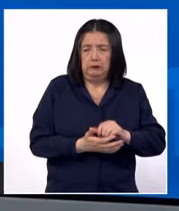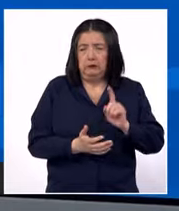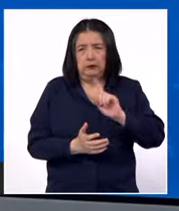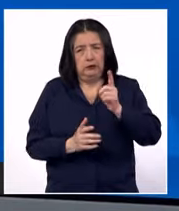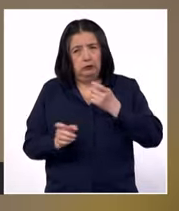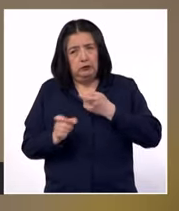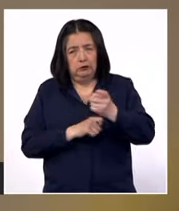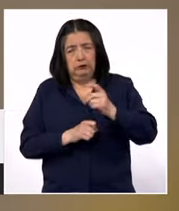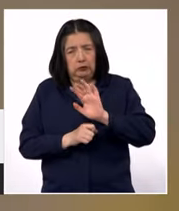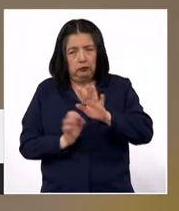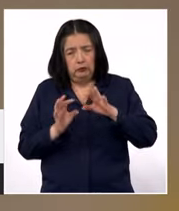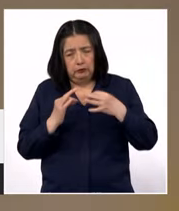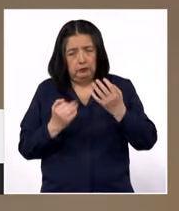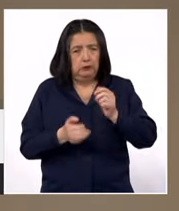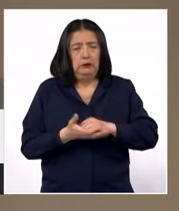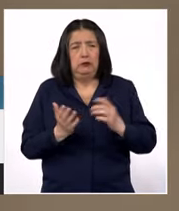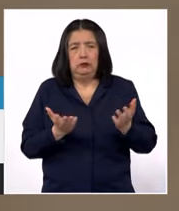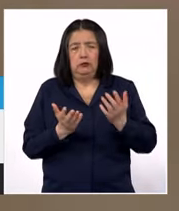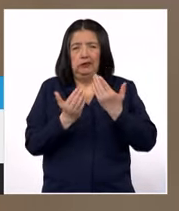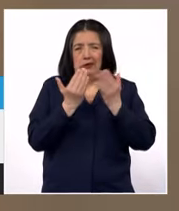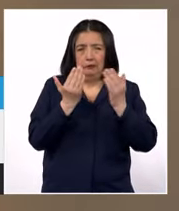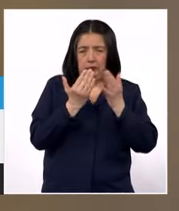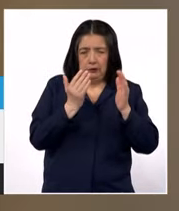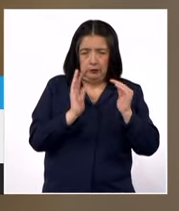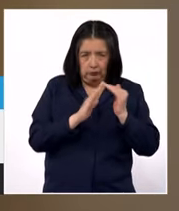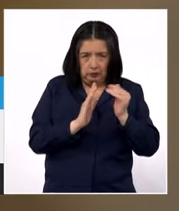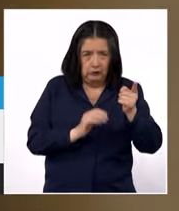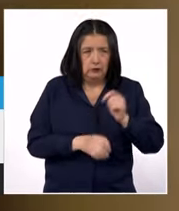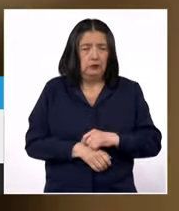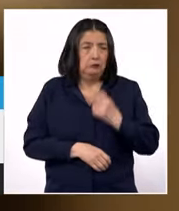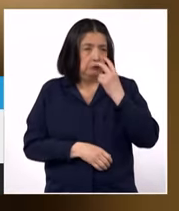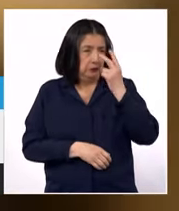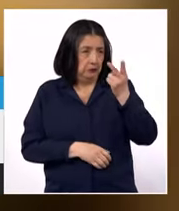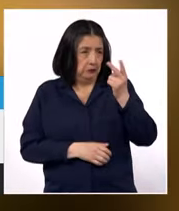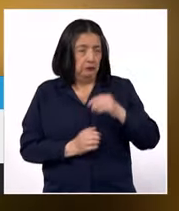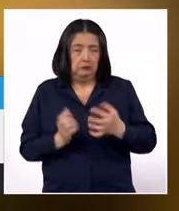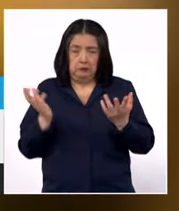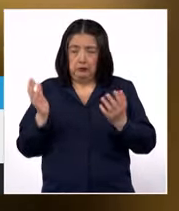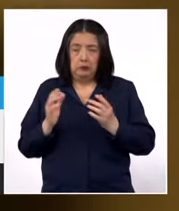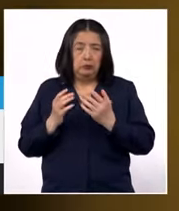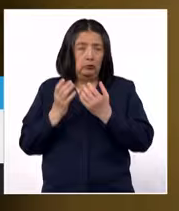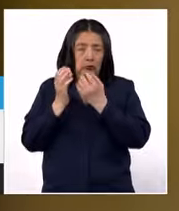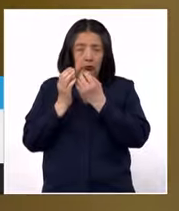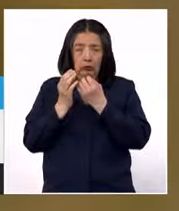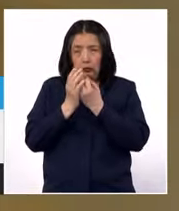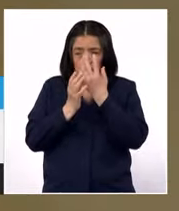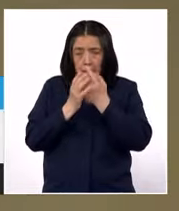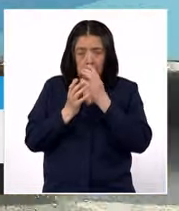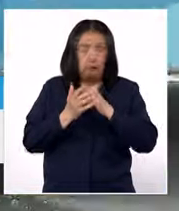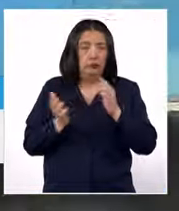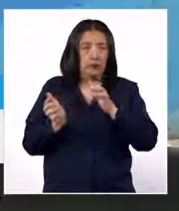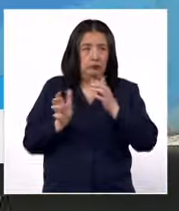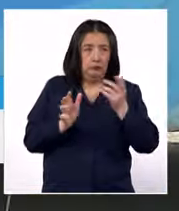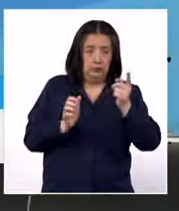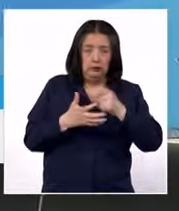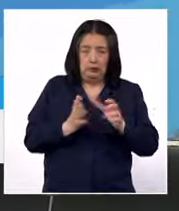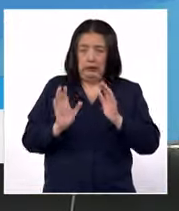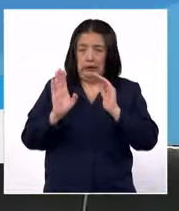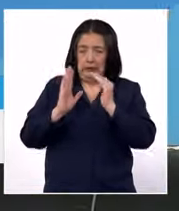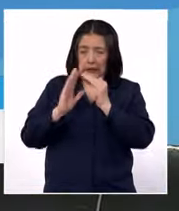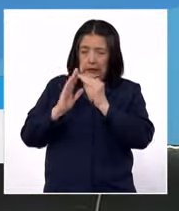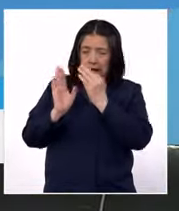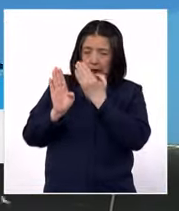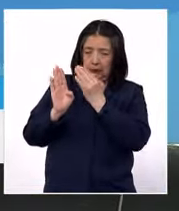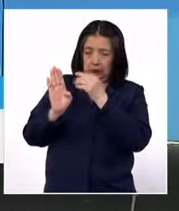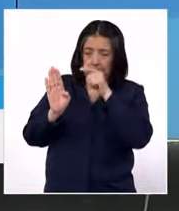familia. Con un arreglo floral fúnebre, es como amaneció la casa de un transportista de la empresa El Rápido, que